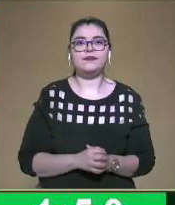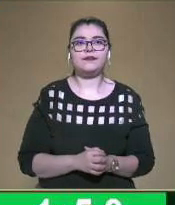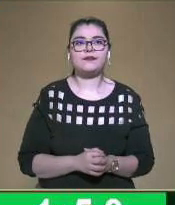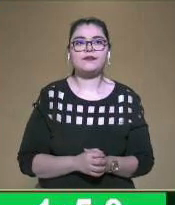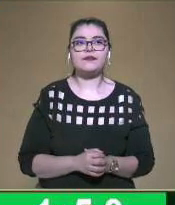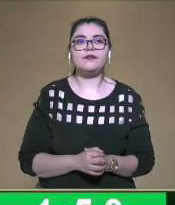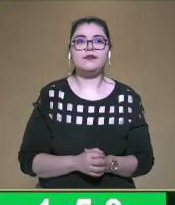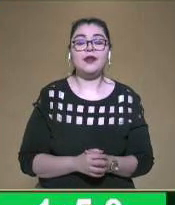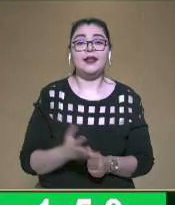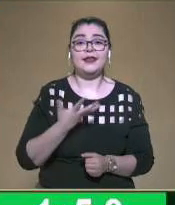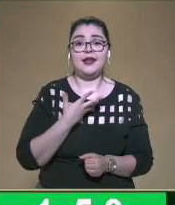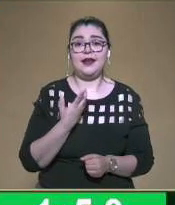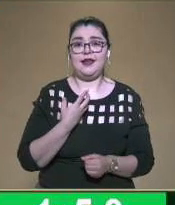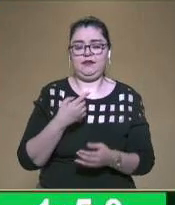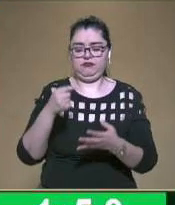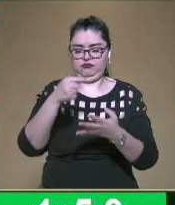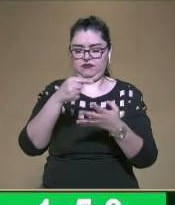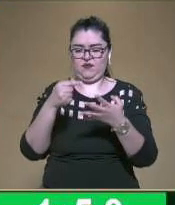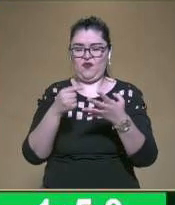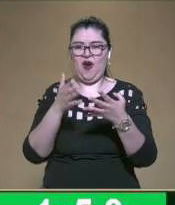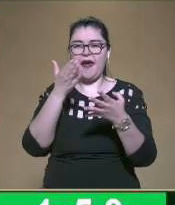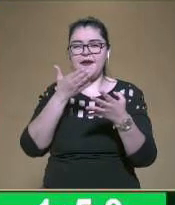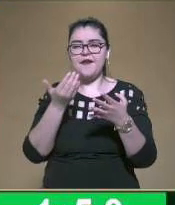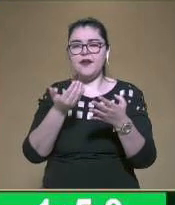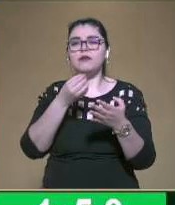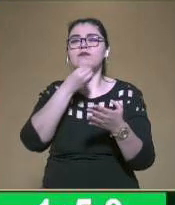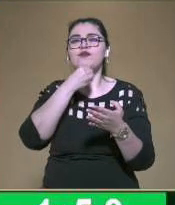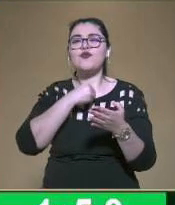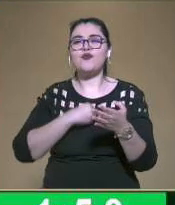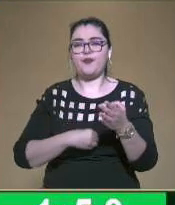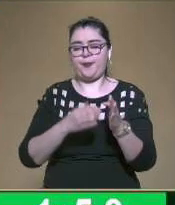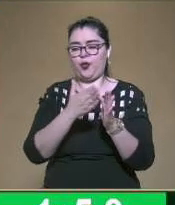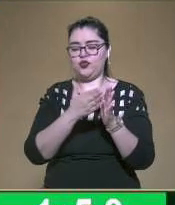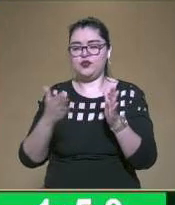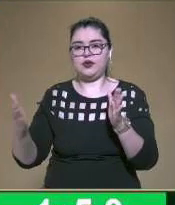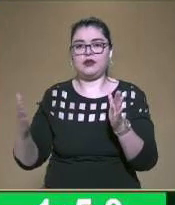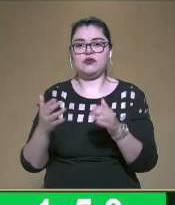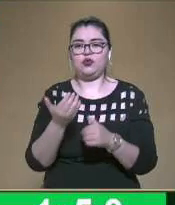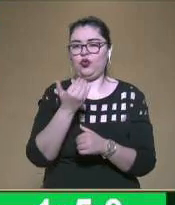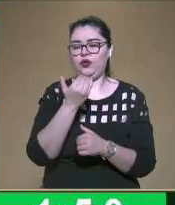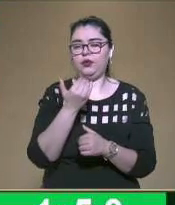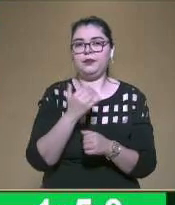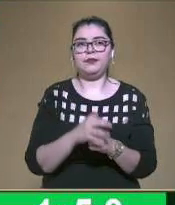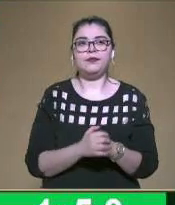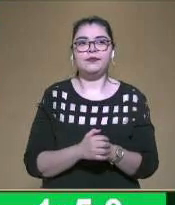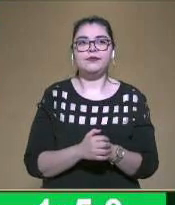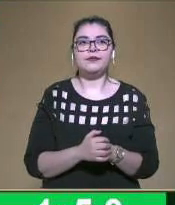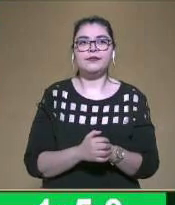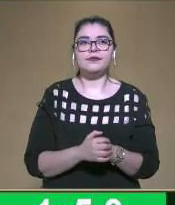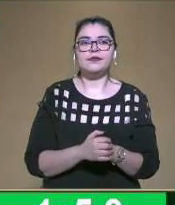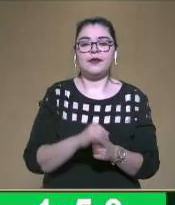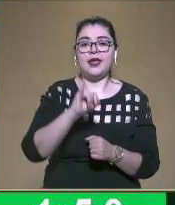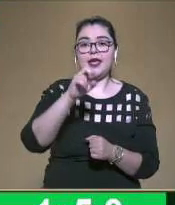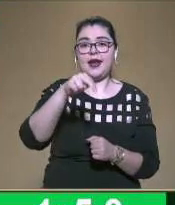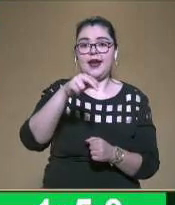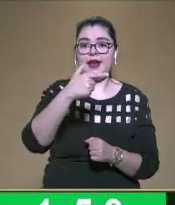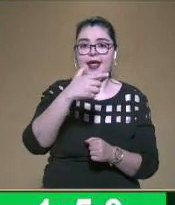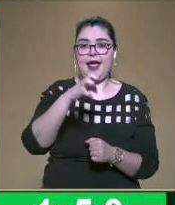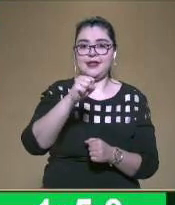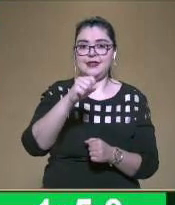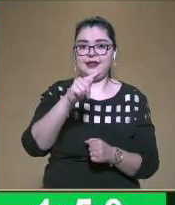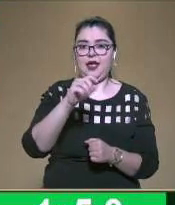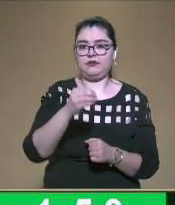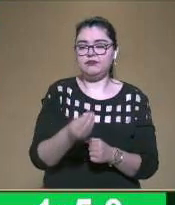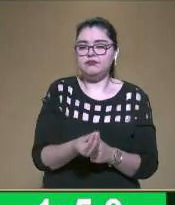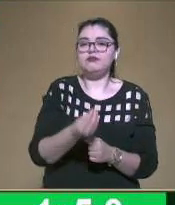ingestión, que son los alimentos que consumimos, y la digestión, que son los alimentos reducidos de forma mecánica y química